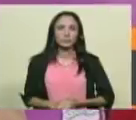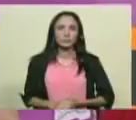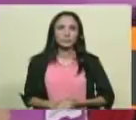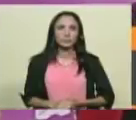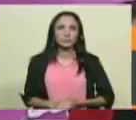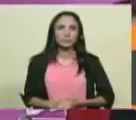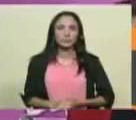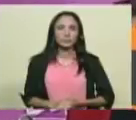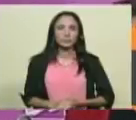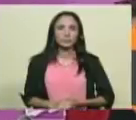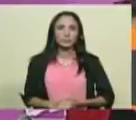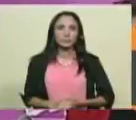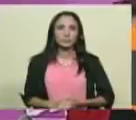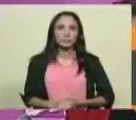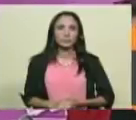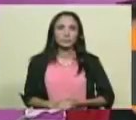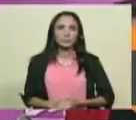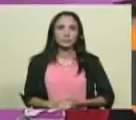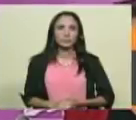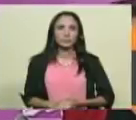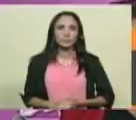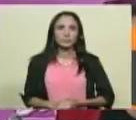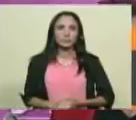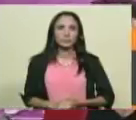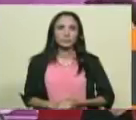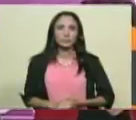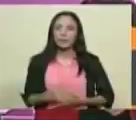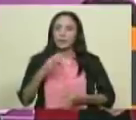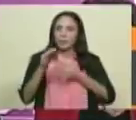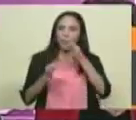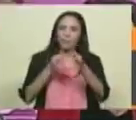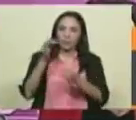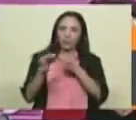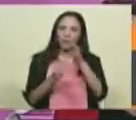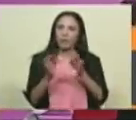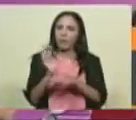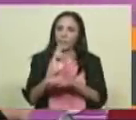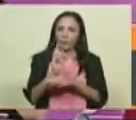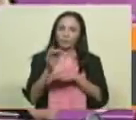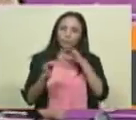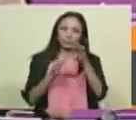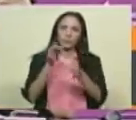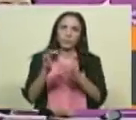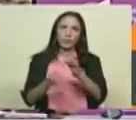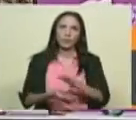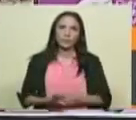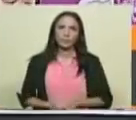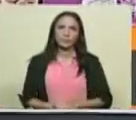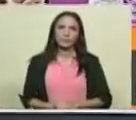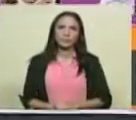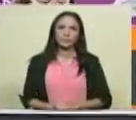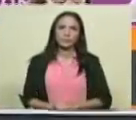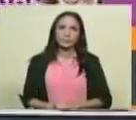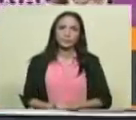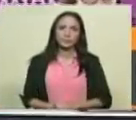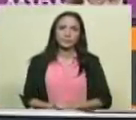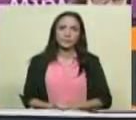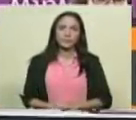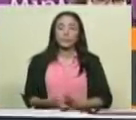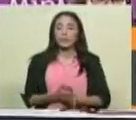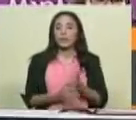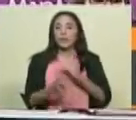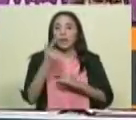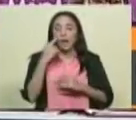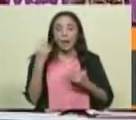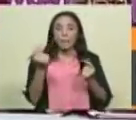de mujeres, miren. Vamos a sentarnos un momentico porque quiero explicar algo. Sobre la gran misión hogares de la patria.